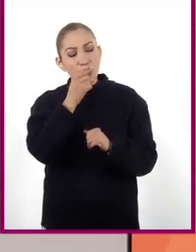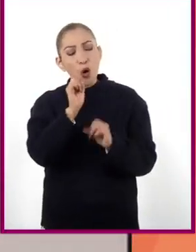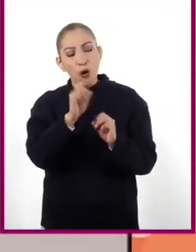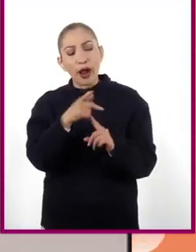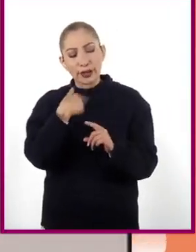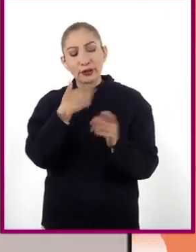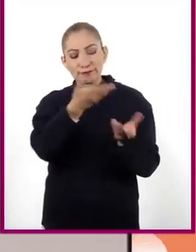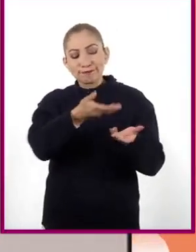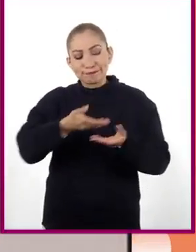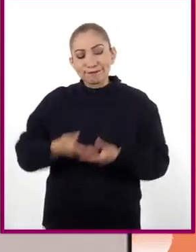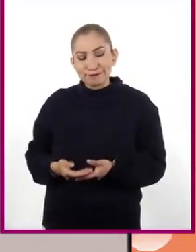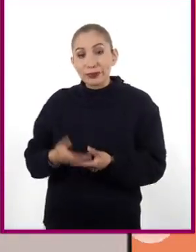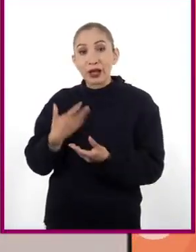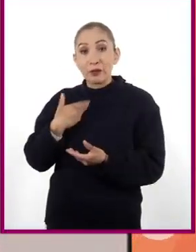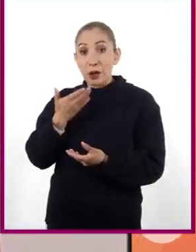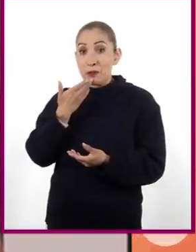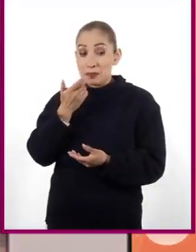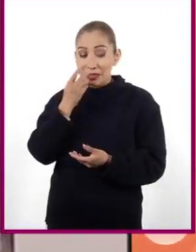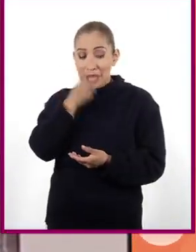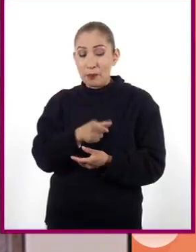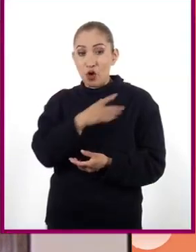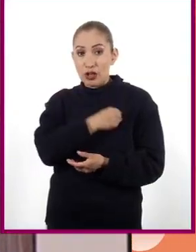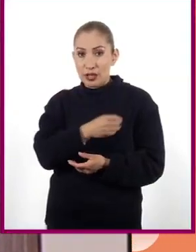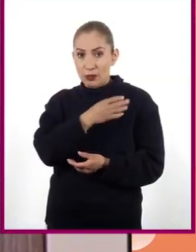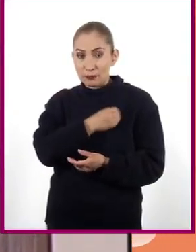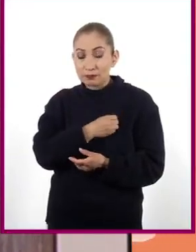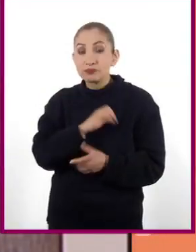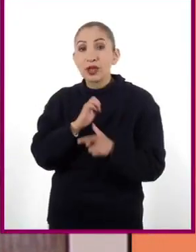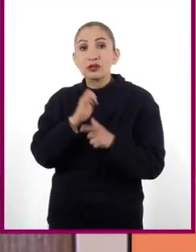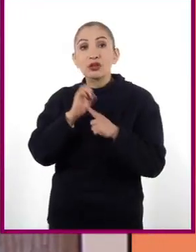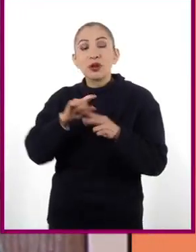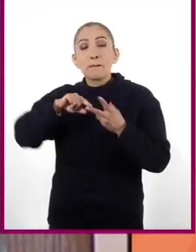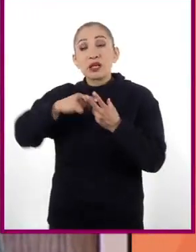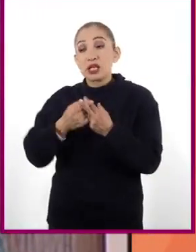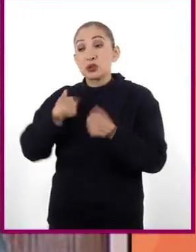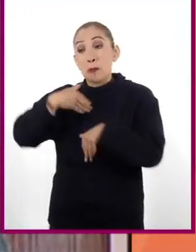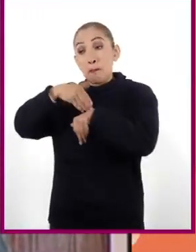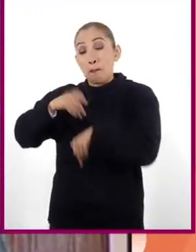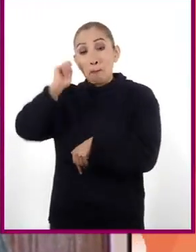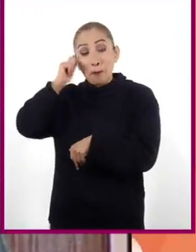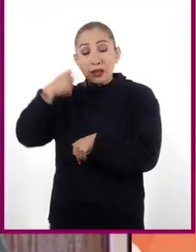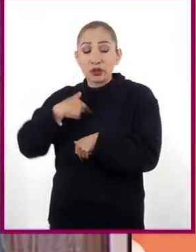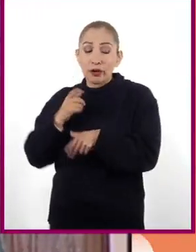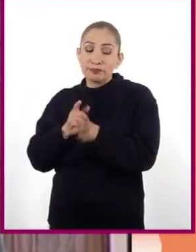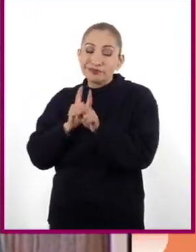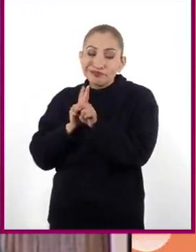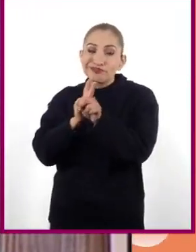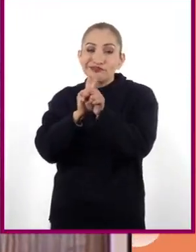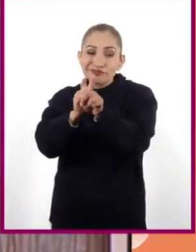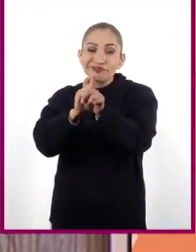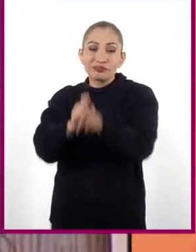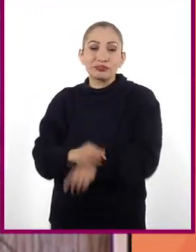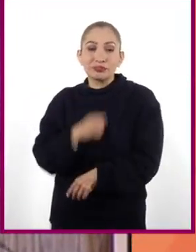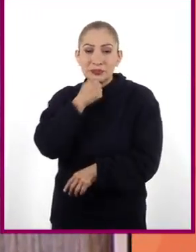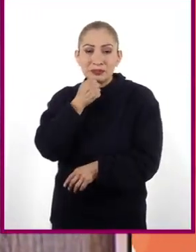y que me recibía, no por mozo, sino por hijo, y así le comencé a servir y a adestrar a mi nuevo y viejo